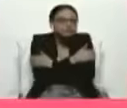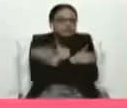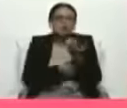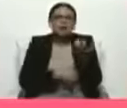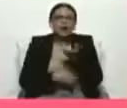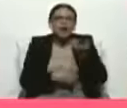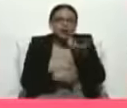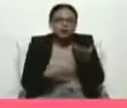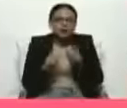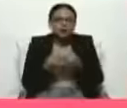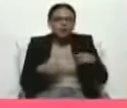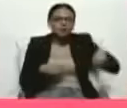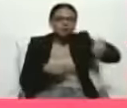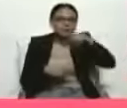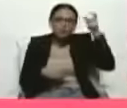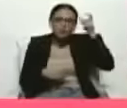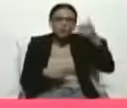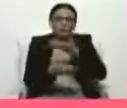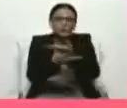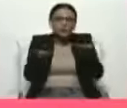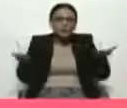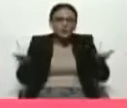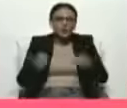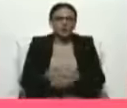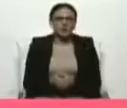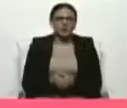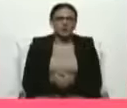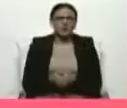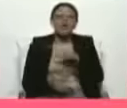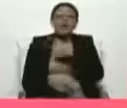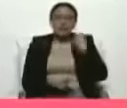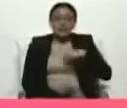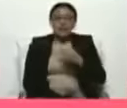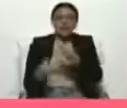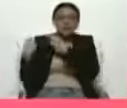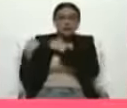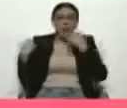contacto. Más allá de las grandes responsabilidades que le ha tocado.